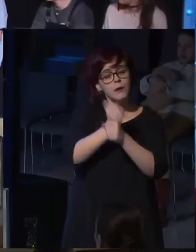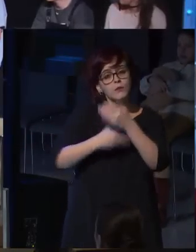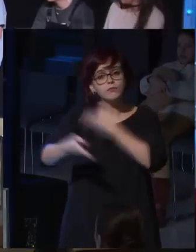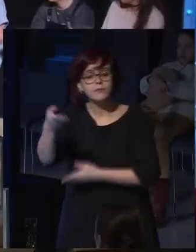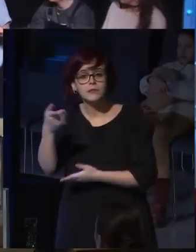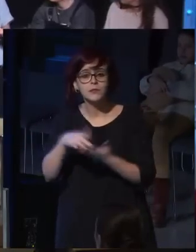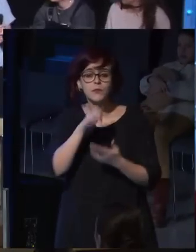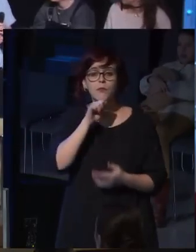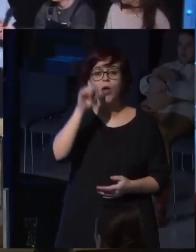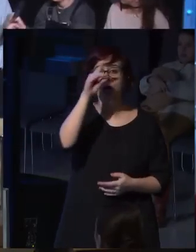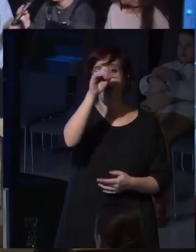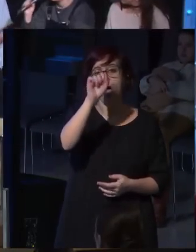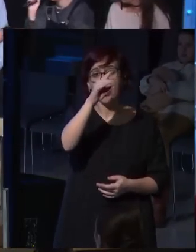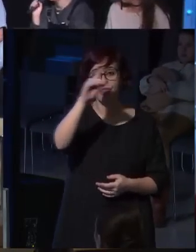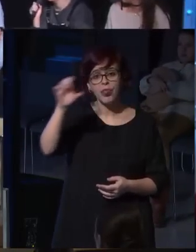Ade.